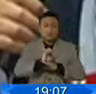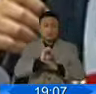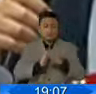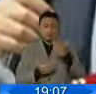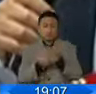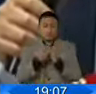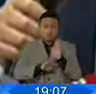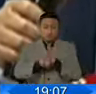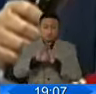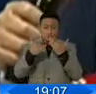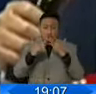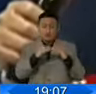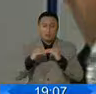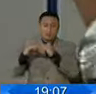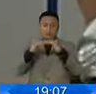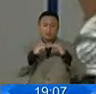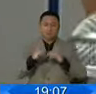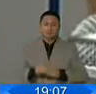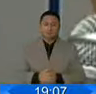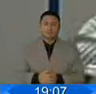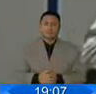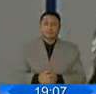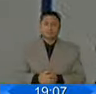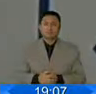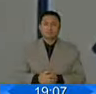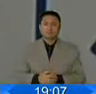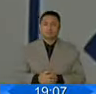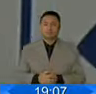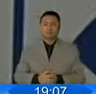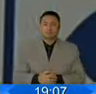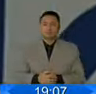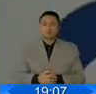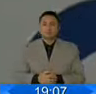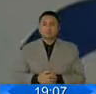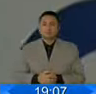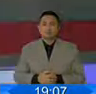democracia y de la libertad en el Ecuador. Informó Luxiola Salazar.